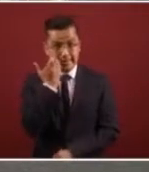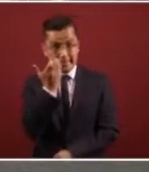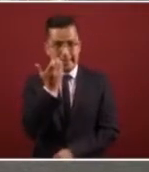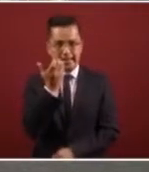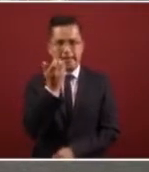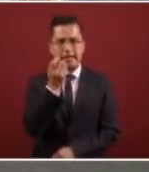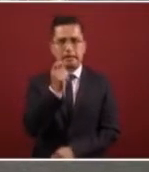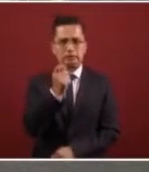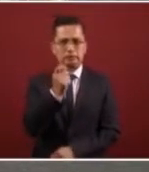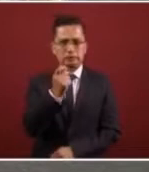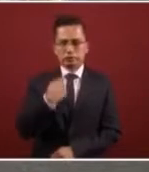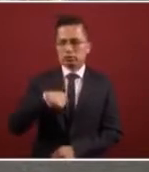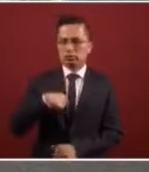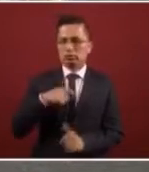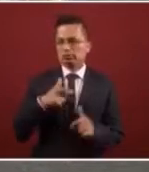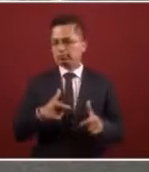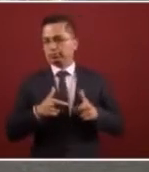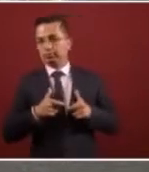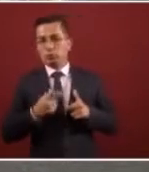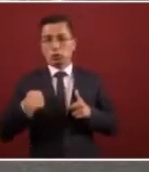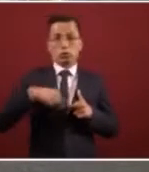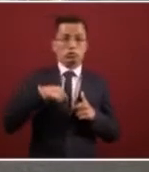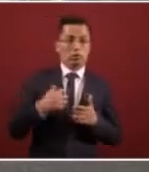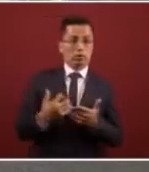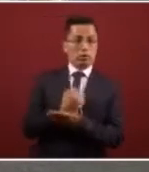colgarnos ninguna medalla,